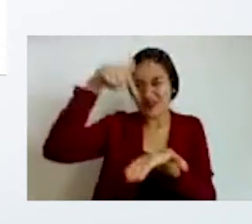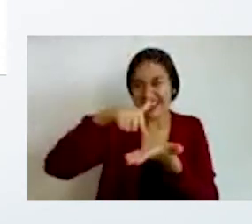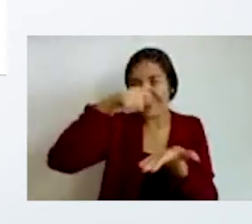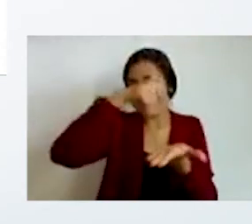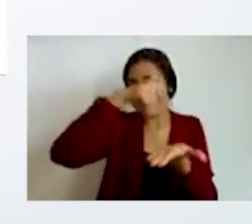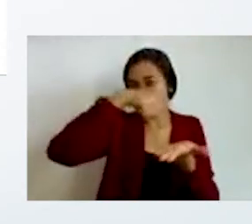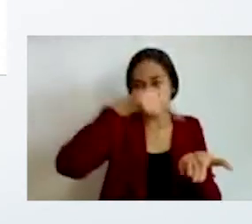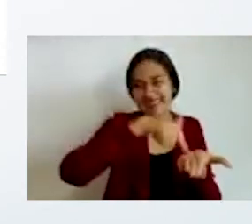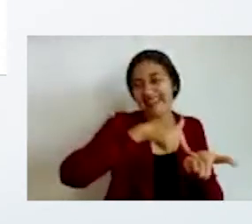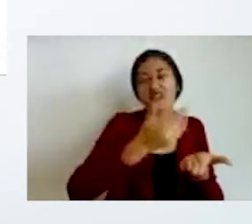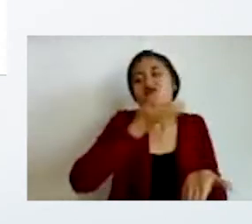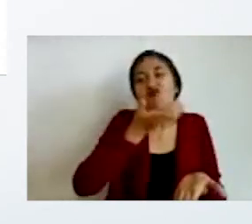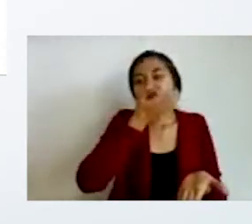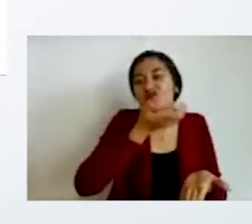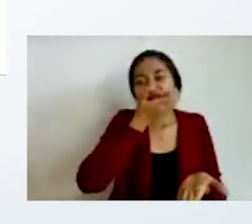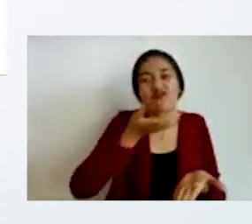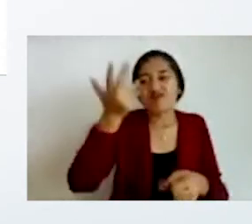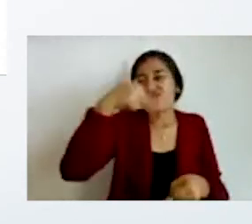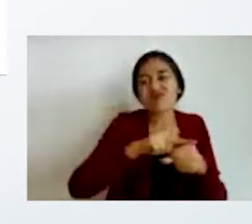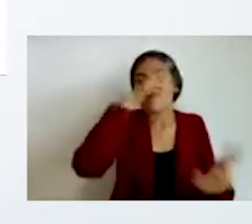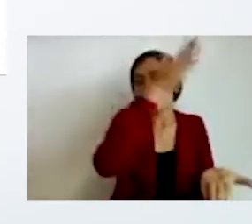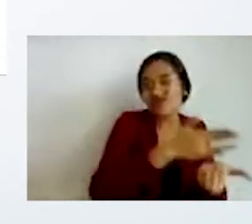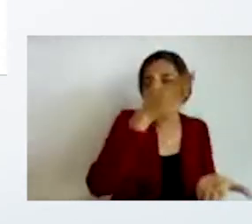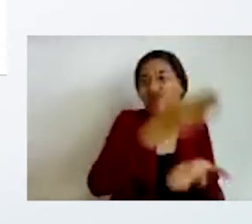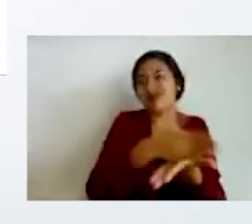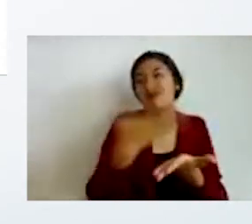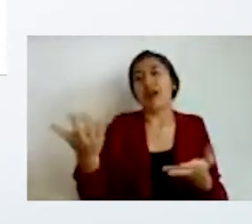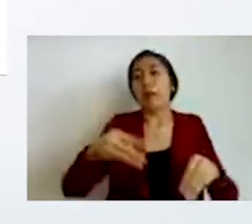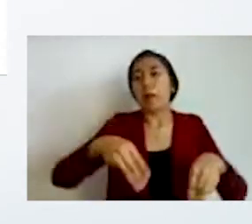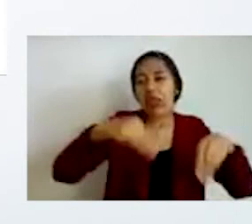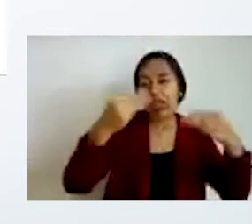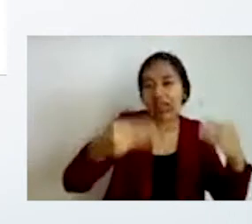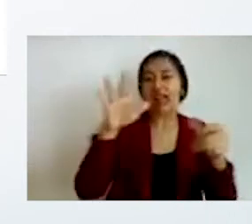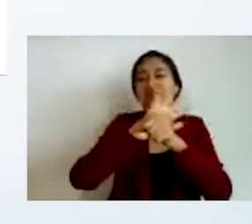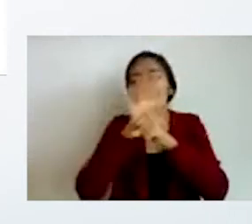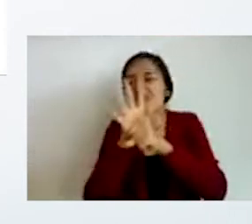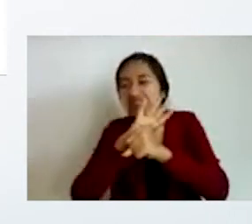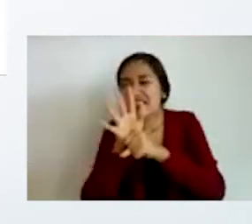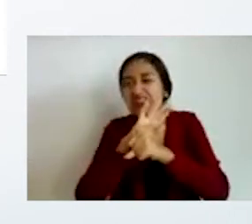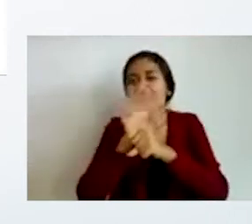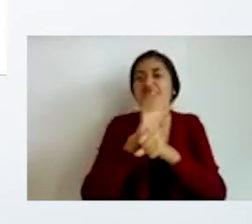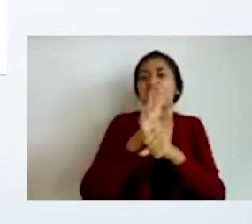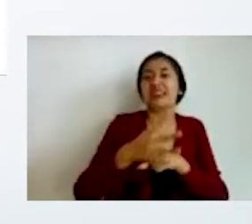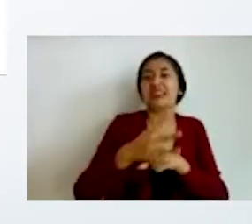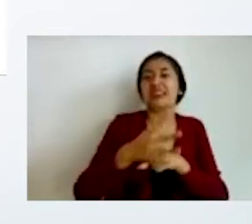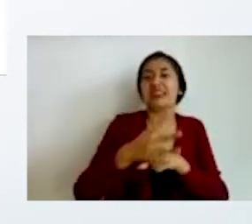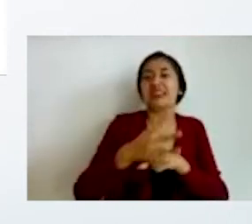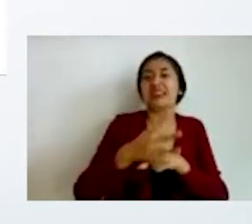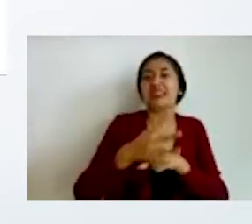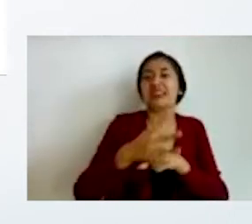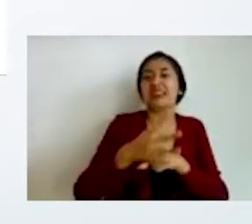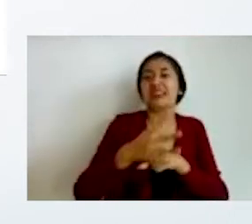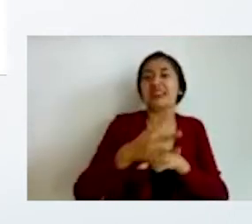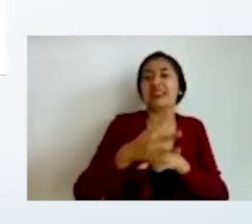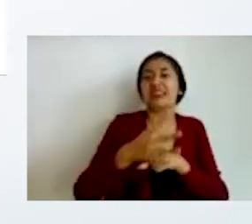nosotros, acudir a centros comerciales, ir al cine, ir a conciertos, ir a fiestas,